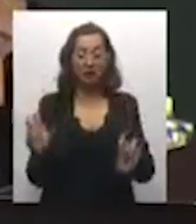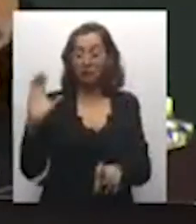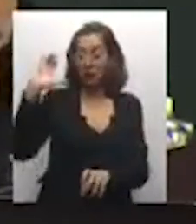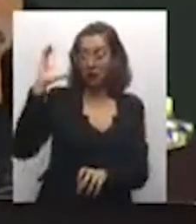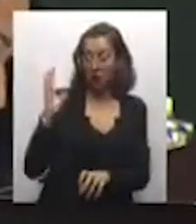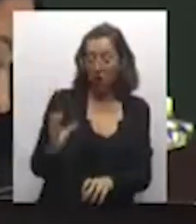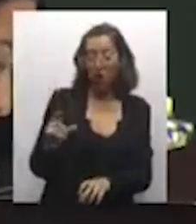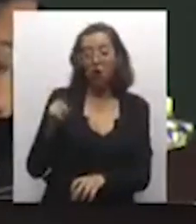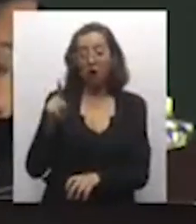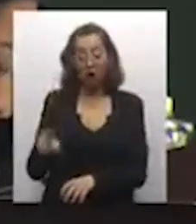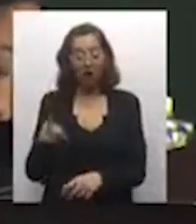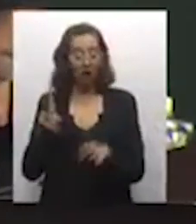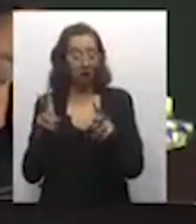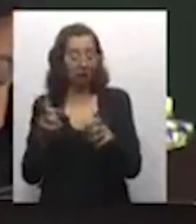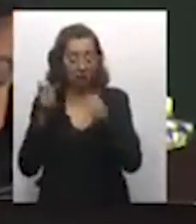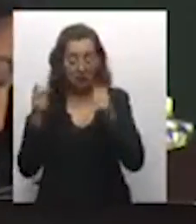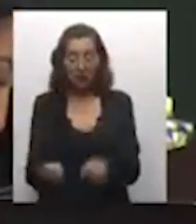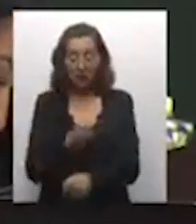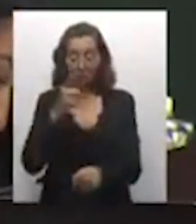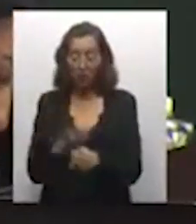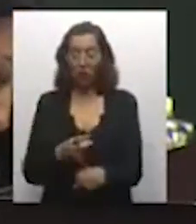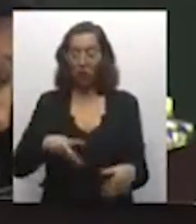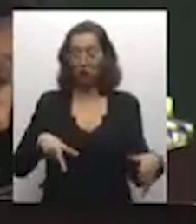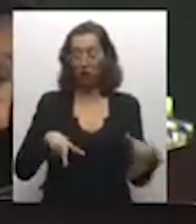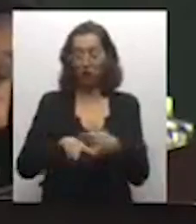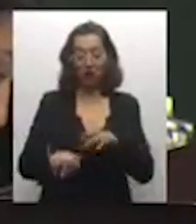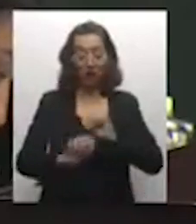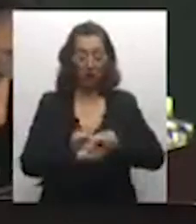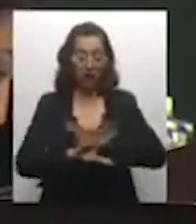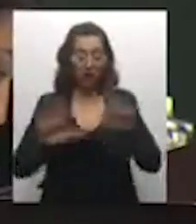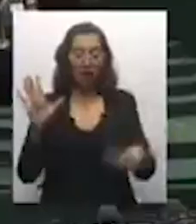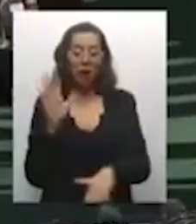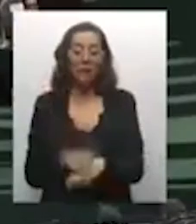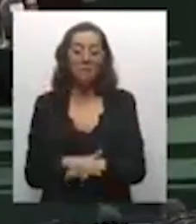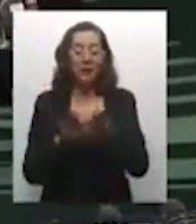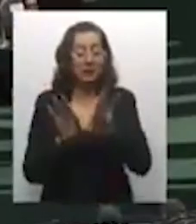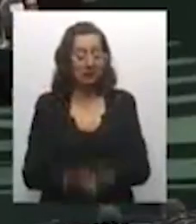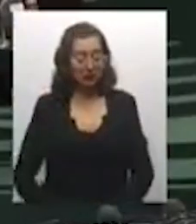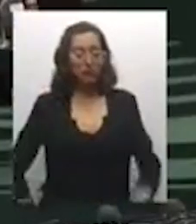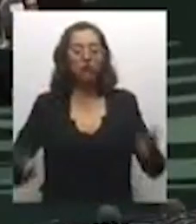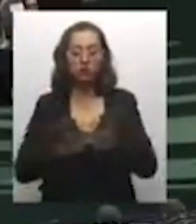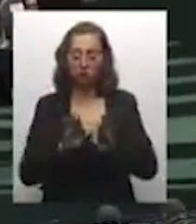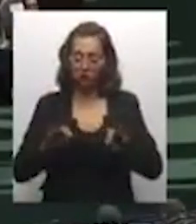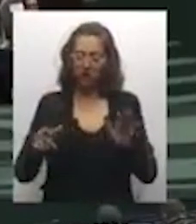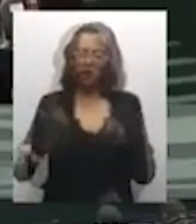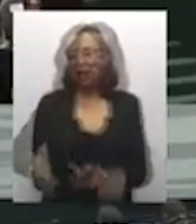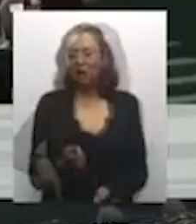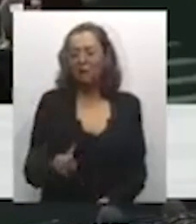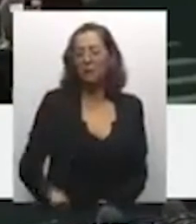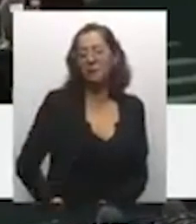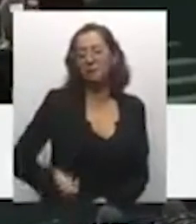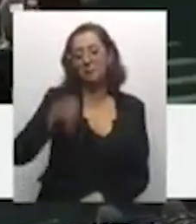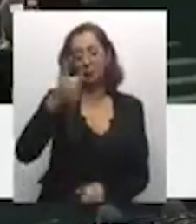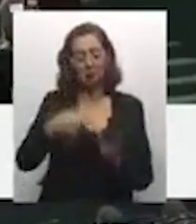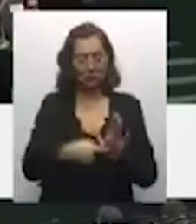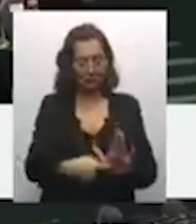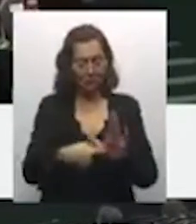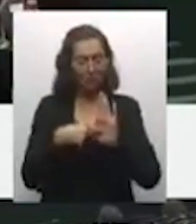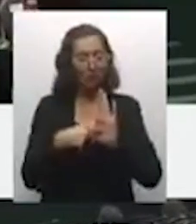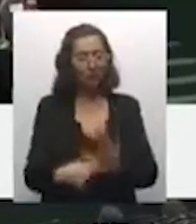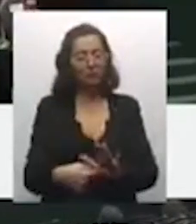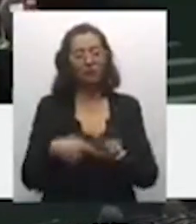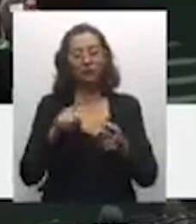seguridad pública es un principio fundamental de este gobierno hemos preferido